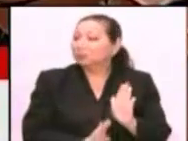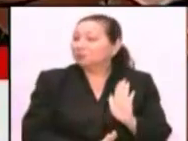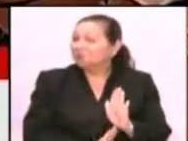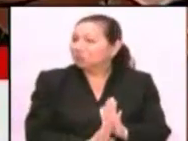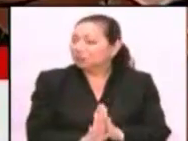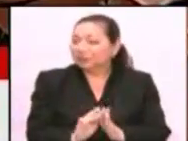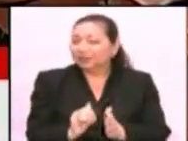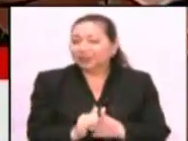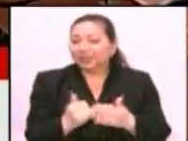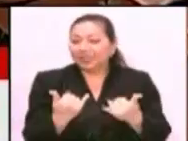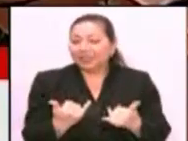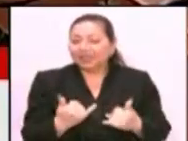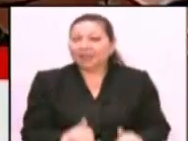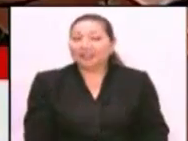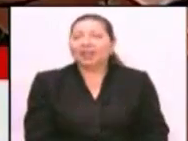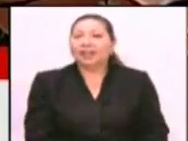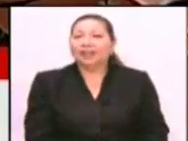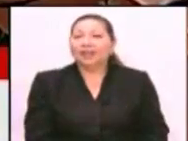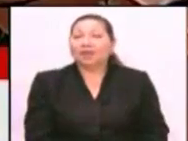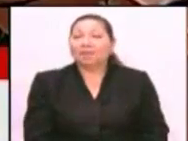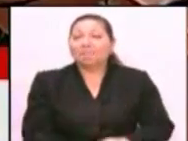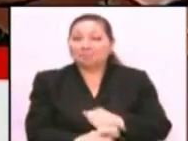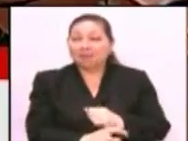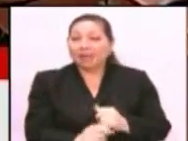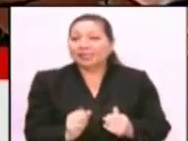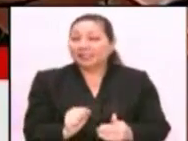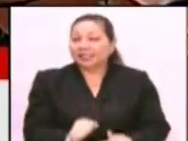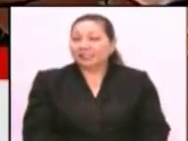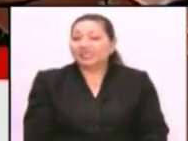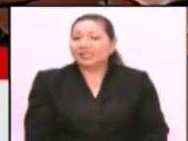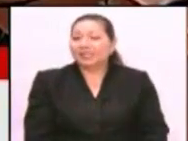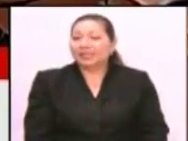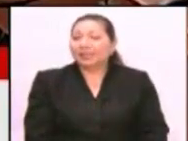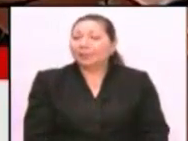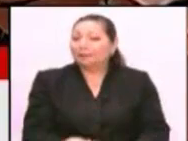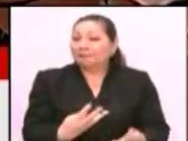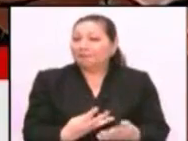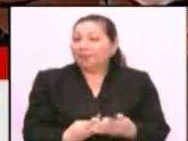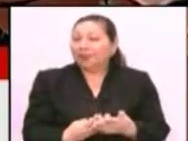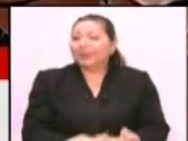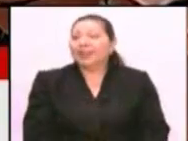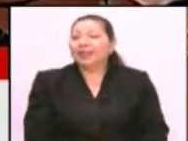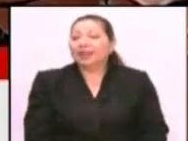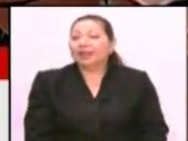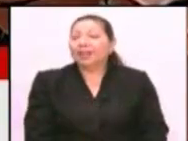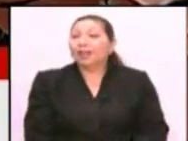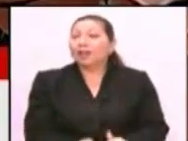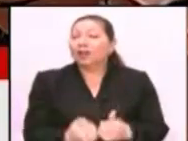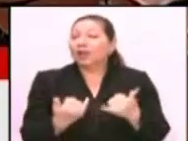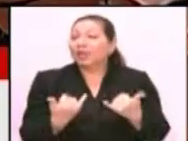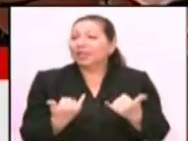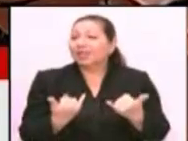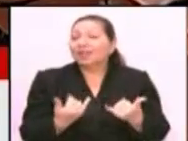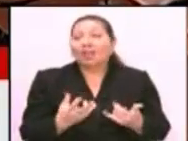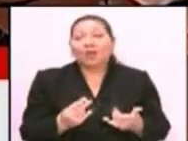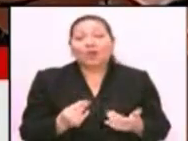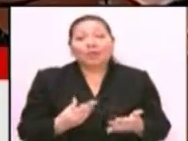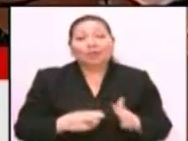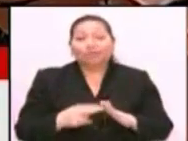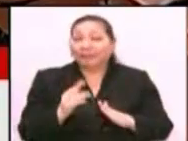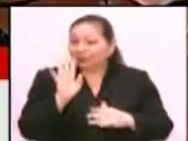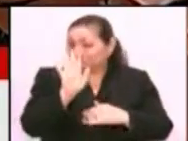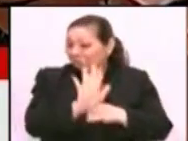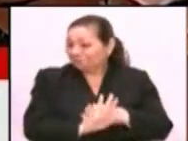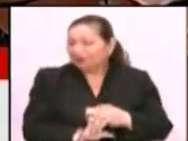exitoso. De hecho, ahora en el Reino Unido, el sistema penitenciario funciona con este esquema. Ahora a nivel